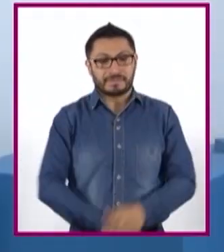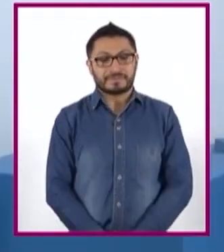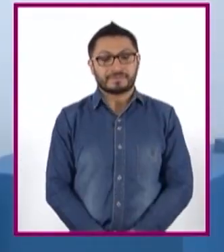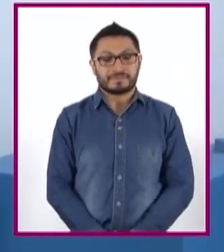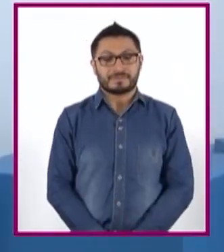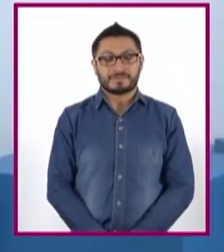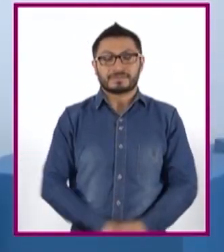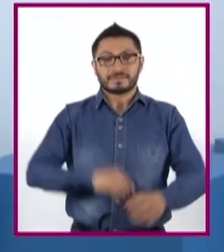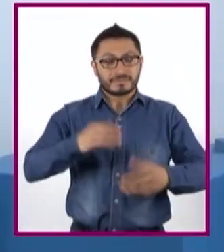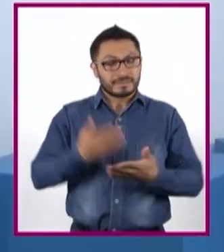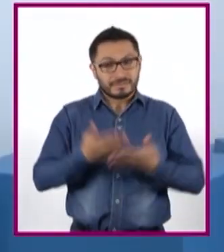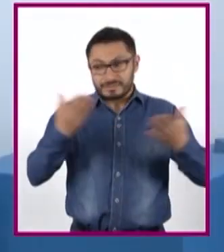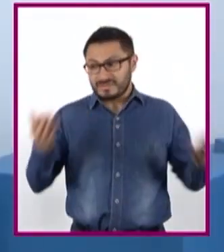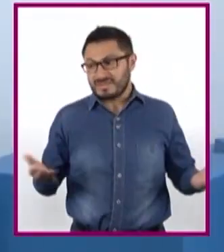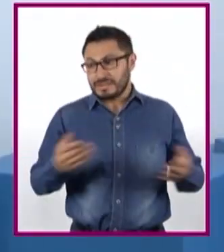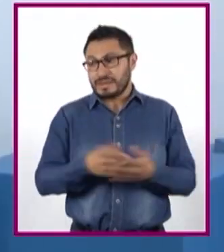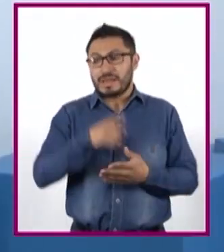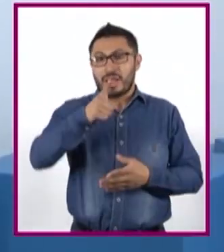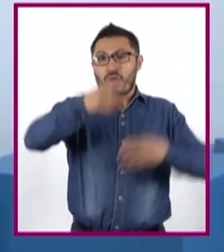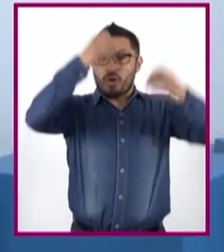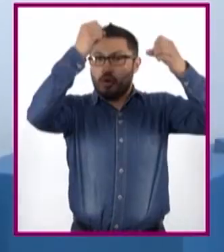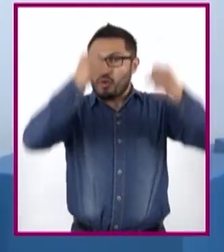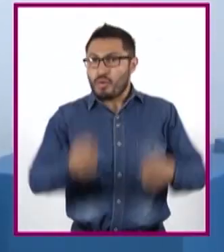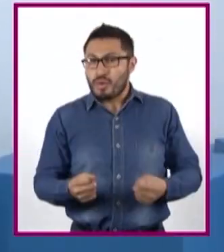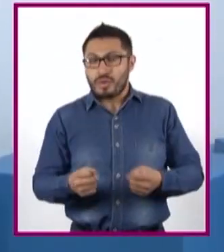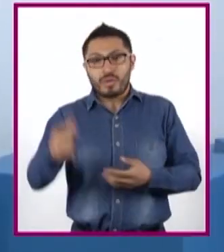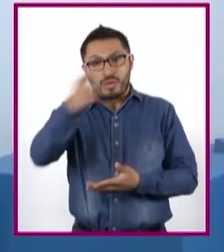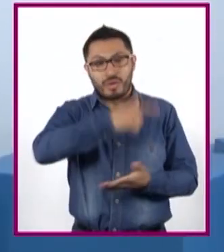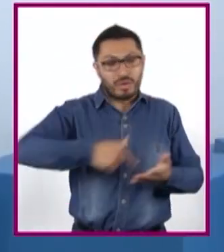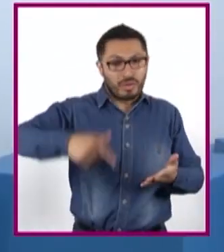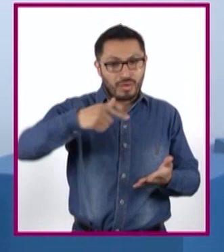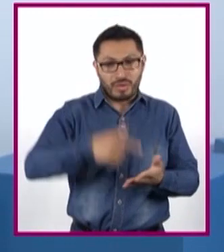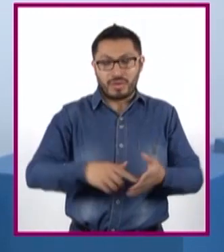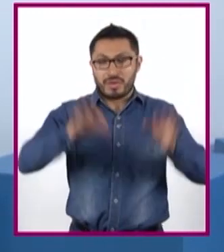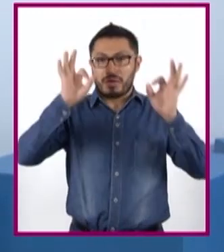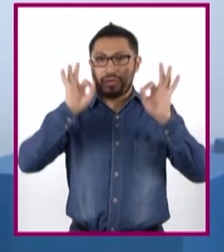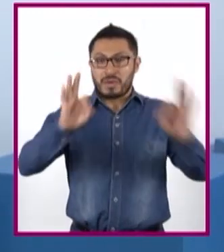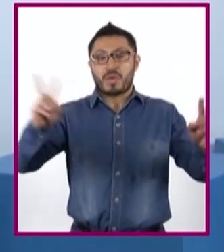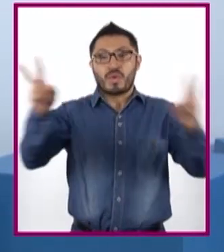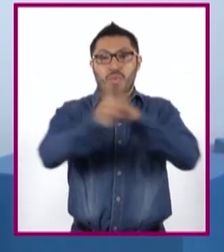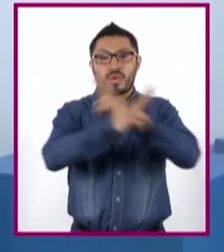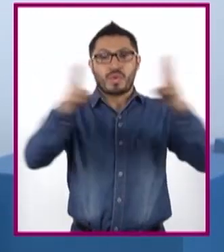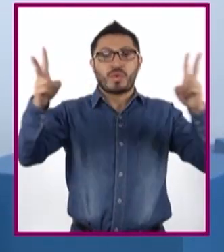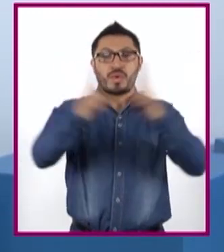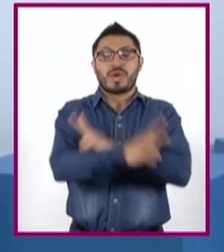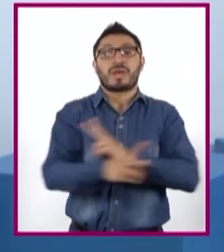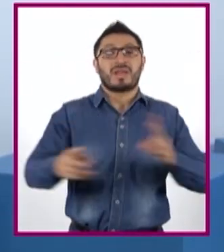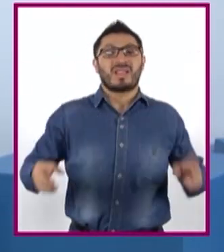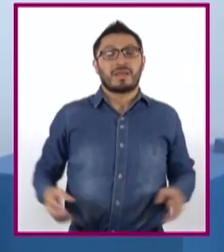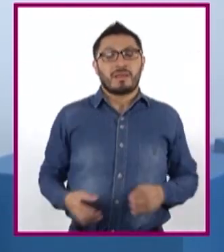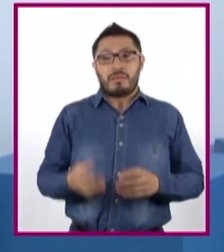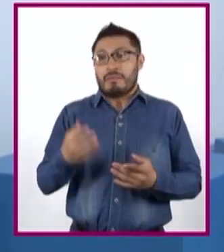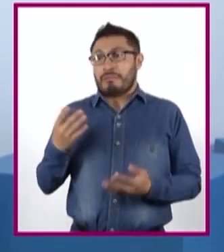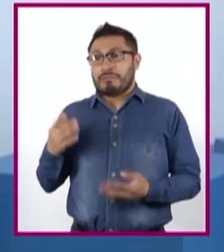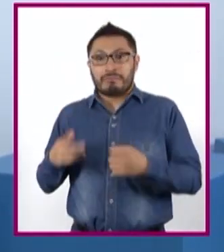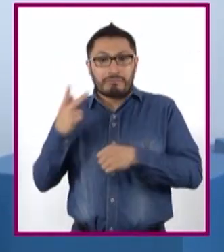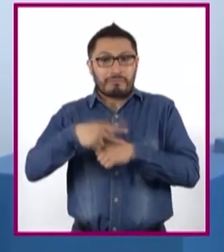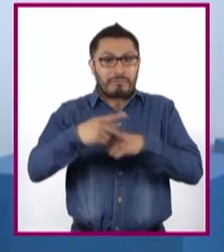Para el siguiente paso, asegúrate de estar en un lugar bien ventilado y que no tenga nada inflamable